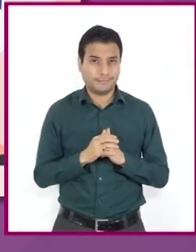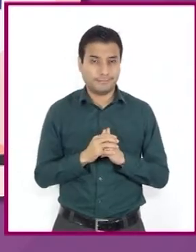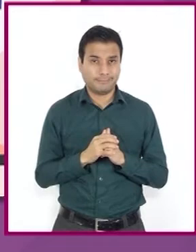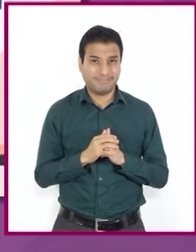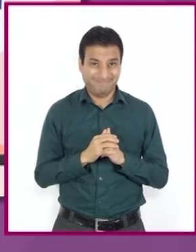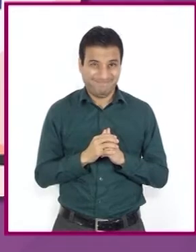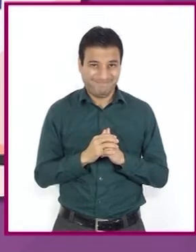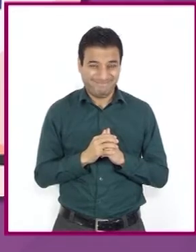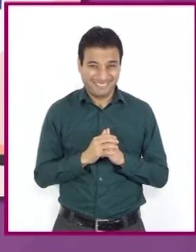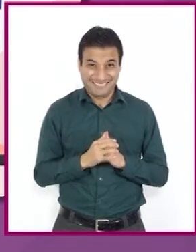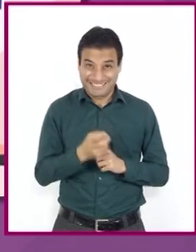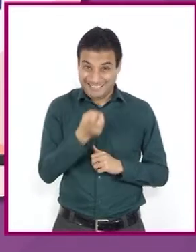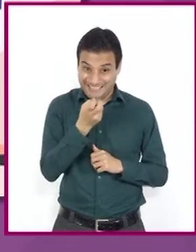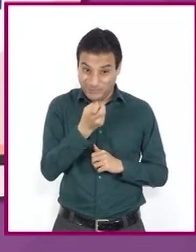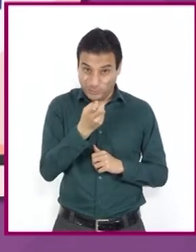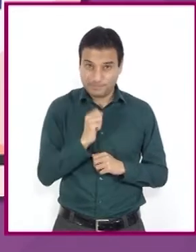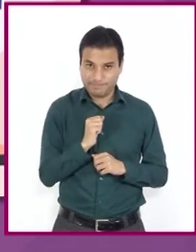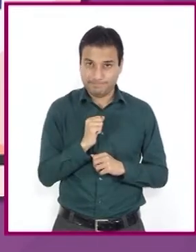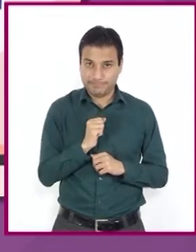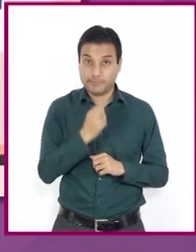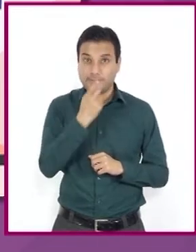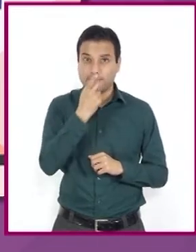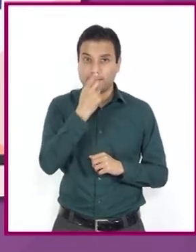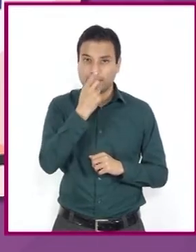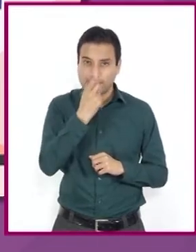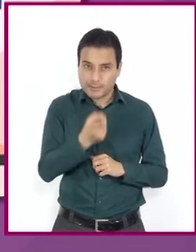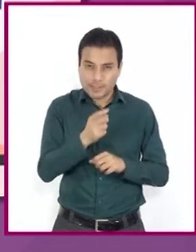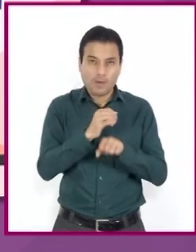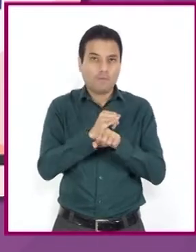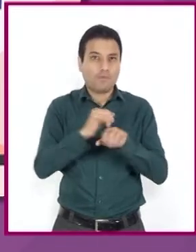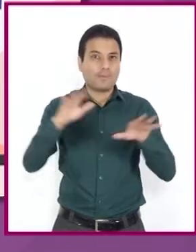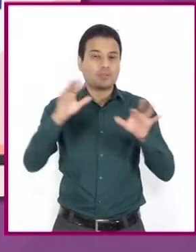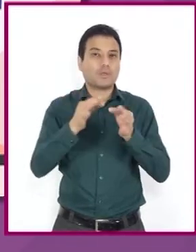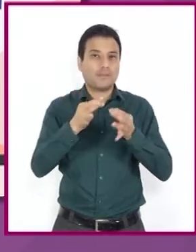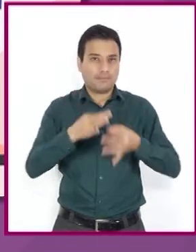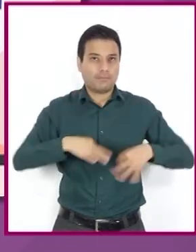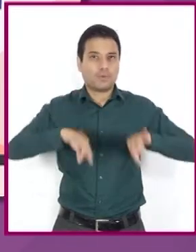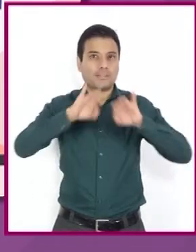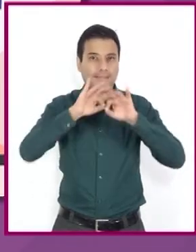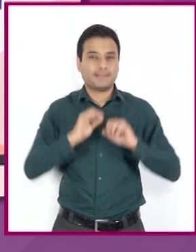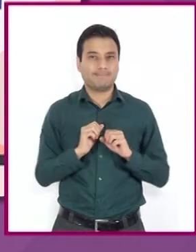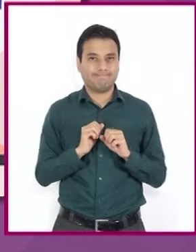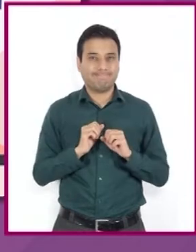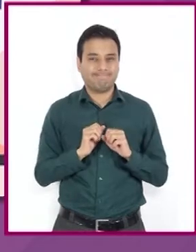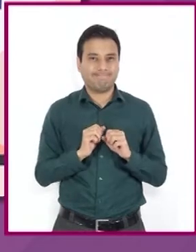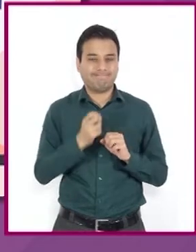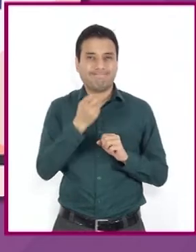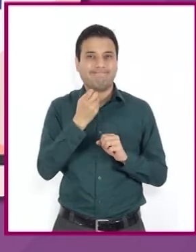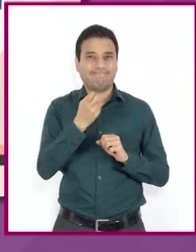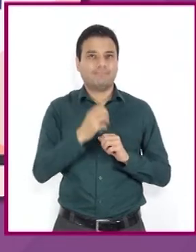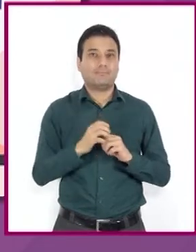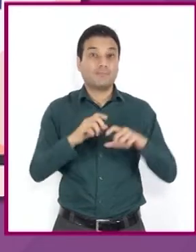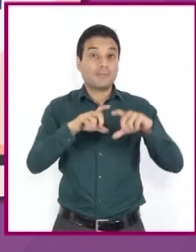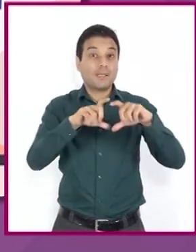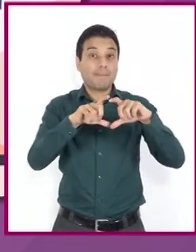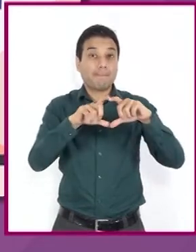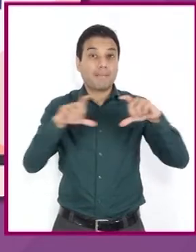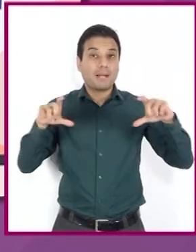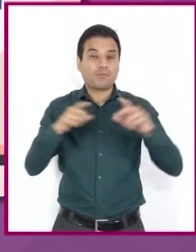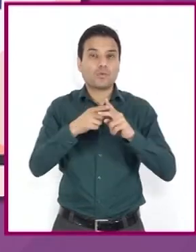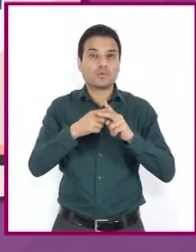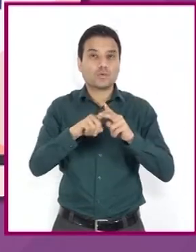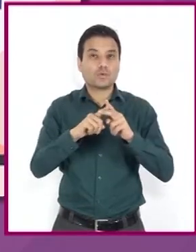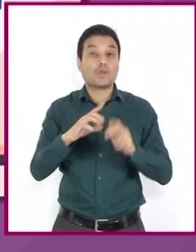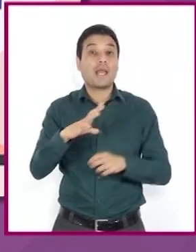forma contundente la información que necesitamos para identificarlo como el párrafo de introducción, porque establece el